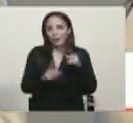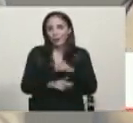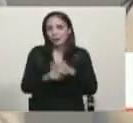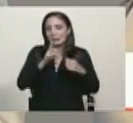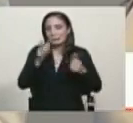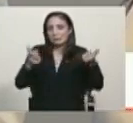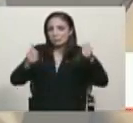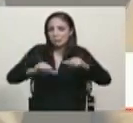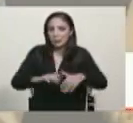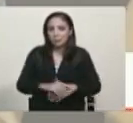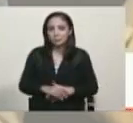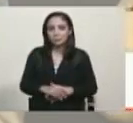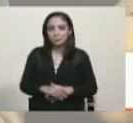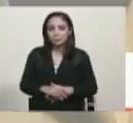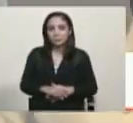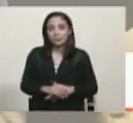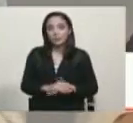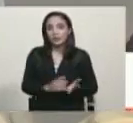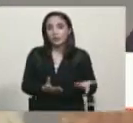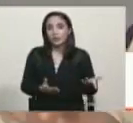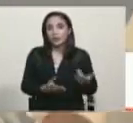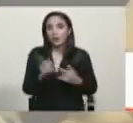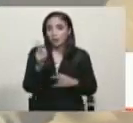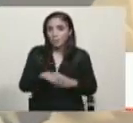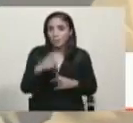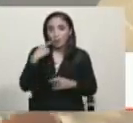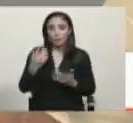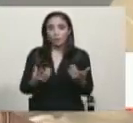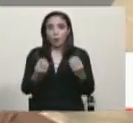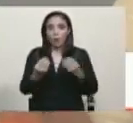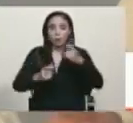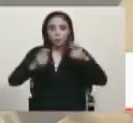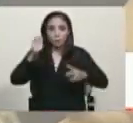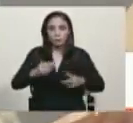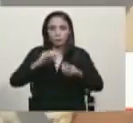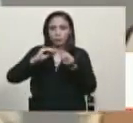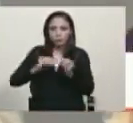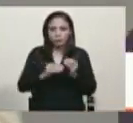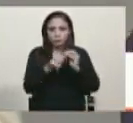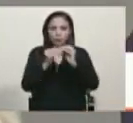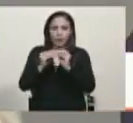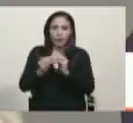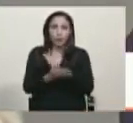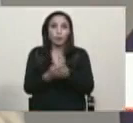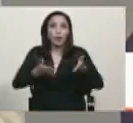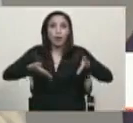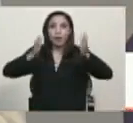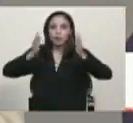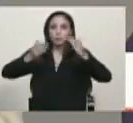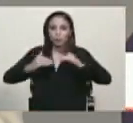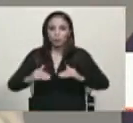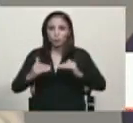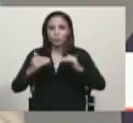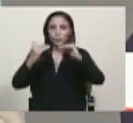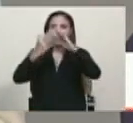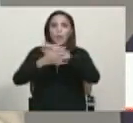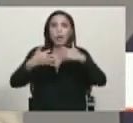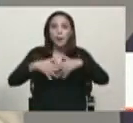Nacional de Electromedicina también capacitemos a gente para la reparación de ascensores, de plantas